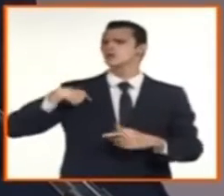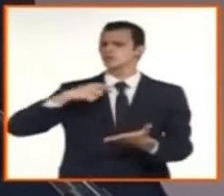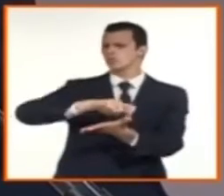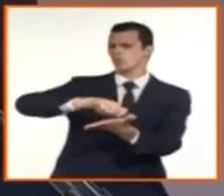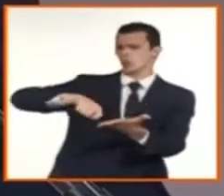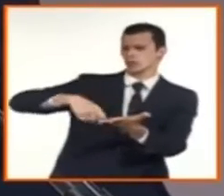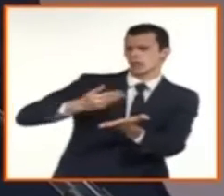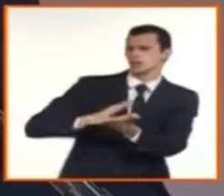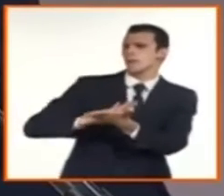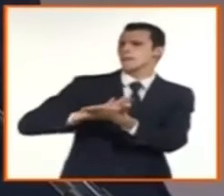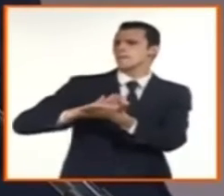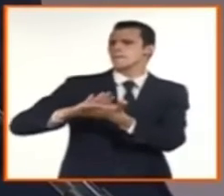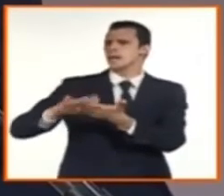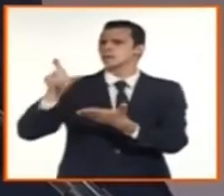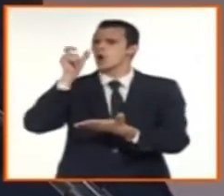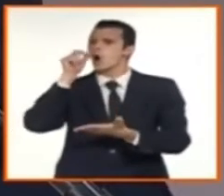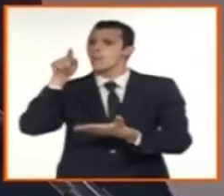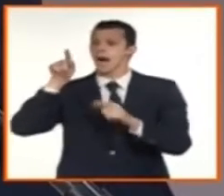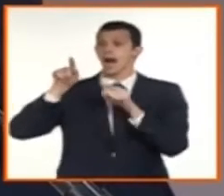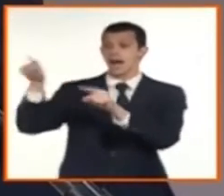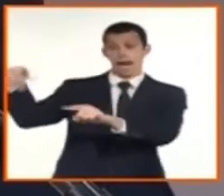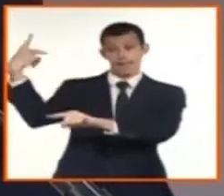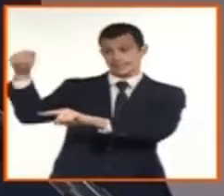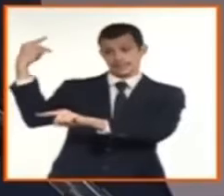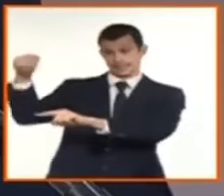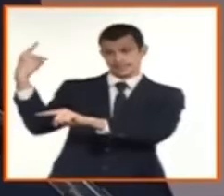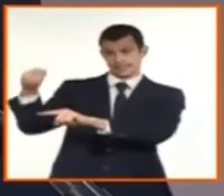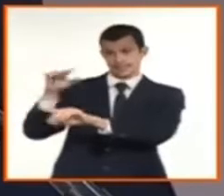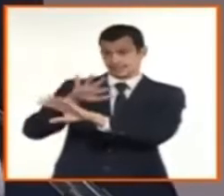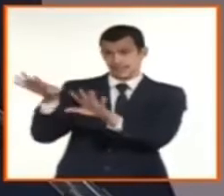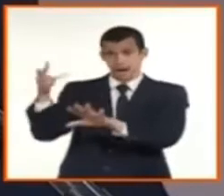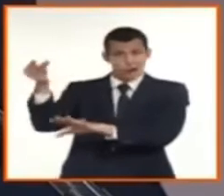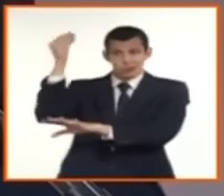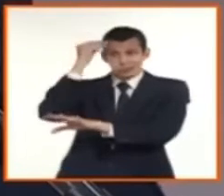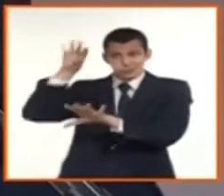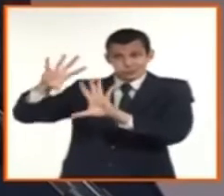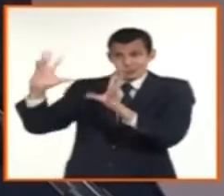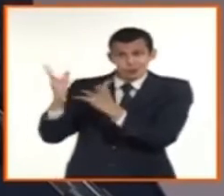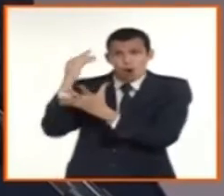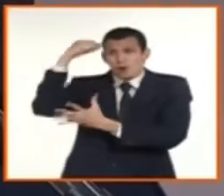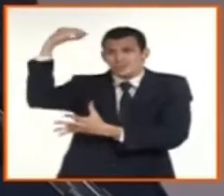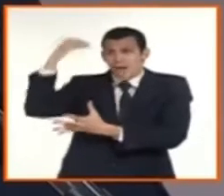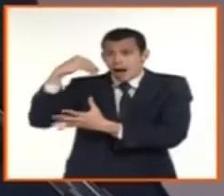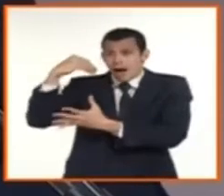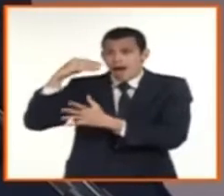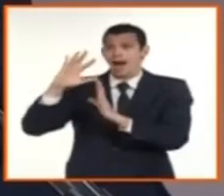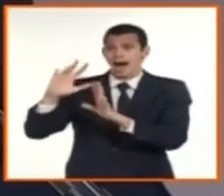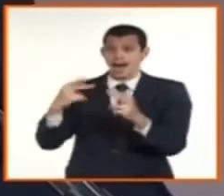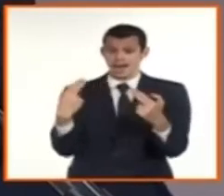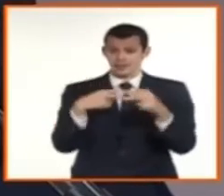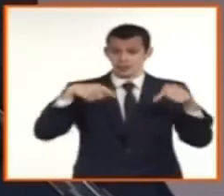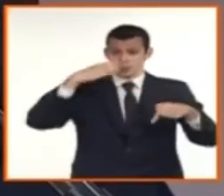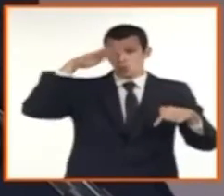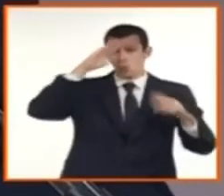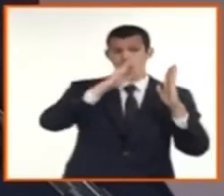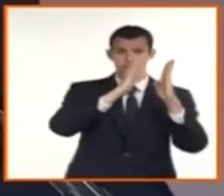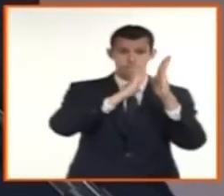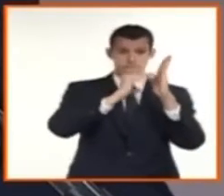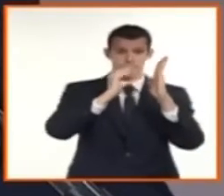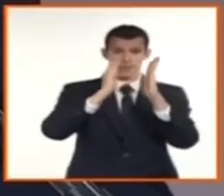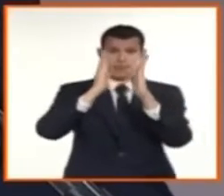también el desarrollo de campamento técnico que nosotros queremos realizar con